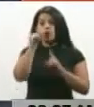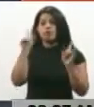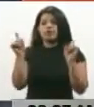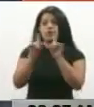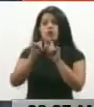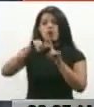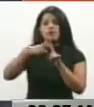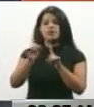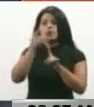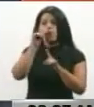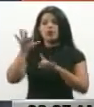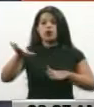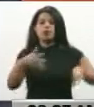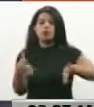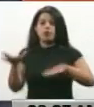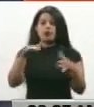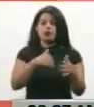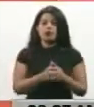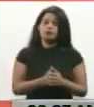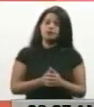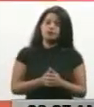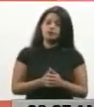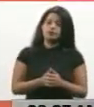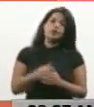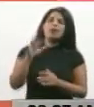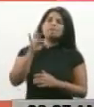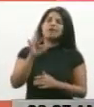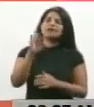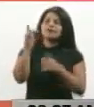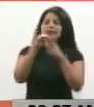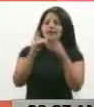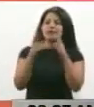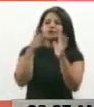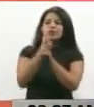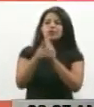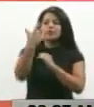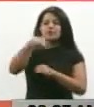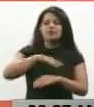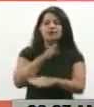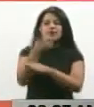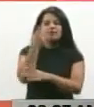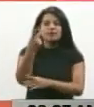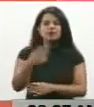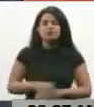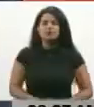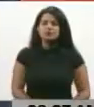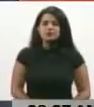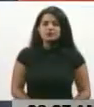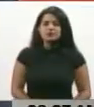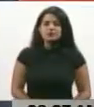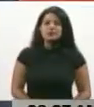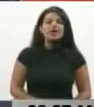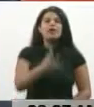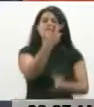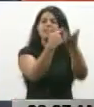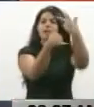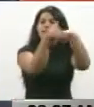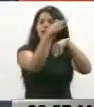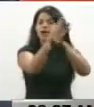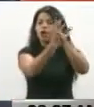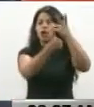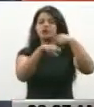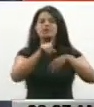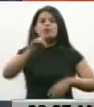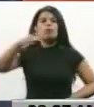es un bailarín de contemporáneo. David, sin adelantar mucho, ¿qué detalles nos puedes dar de lo que va a ver la gente? Sobre todo flamenco